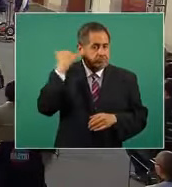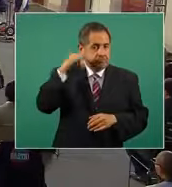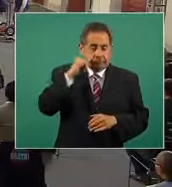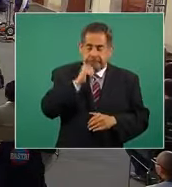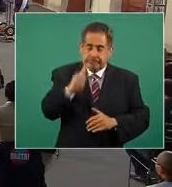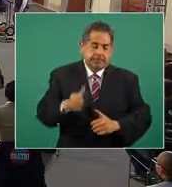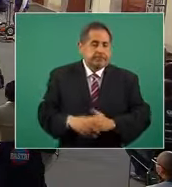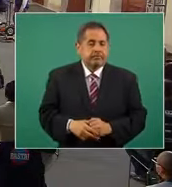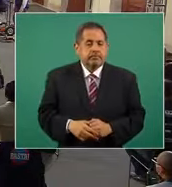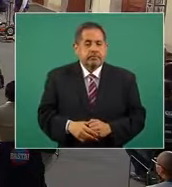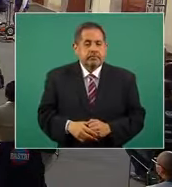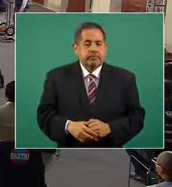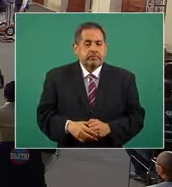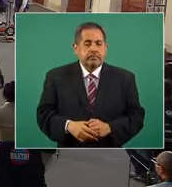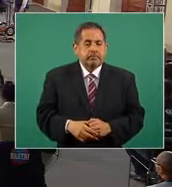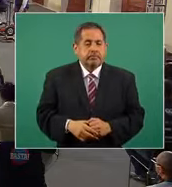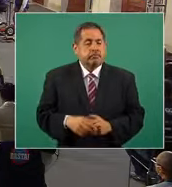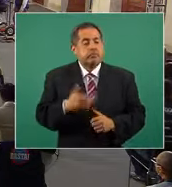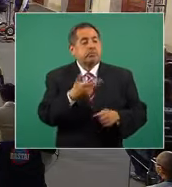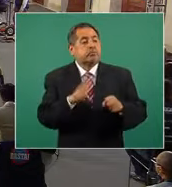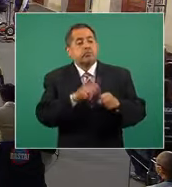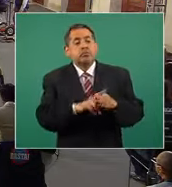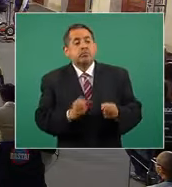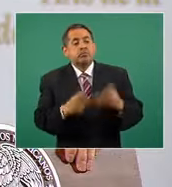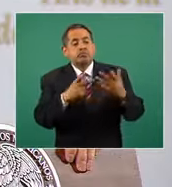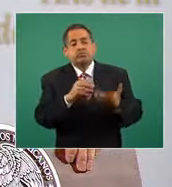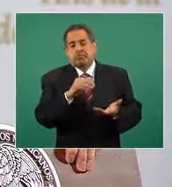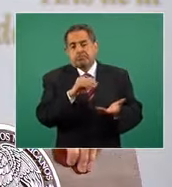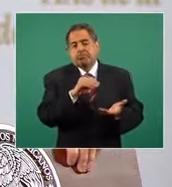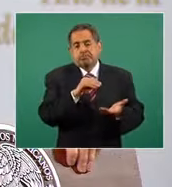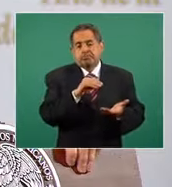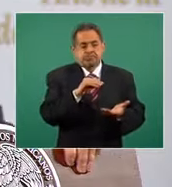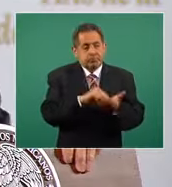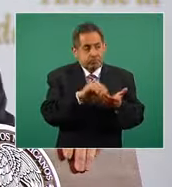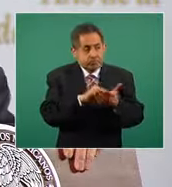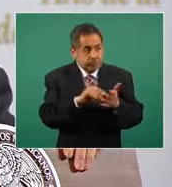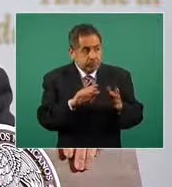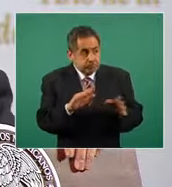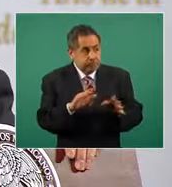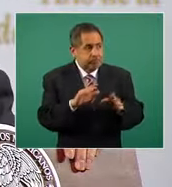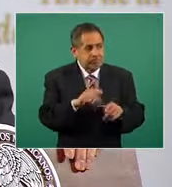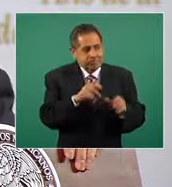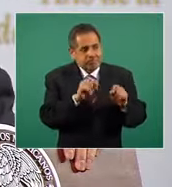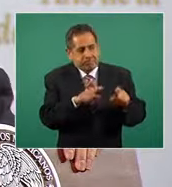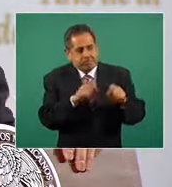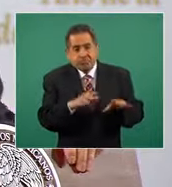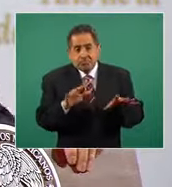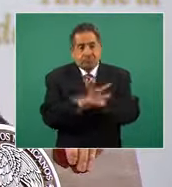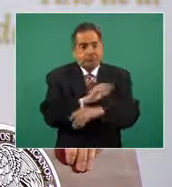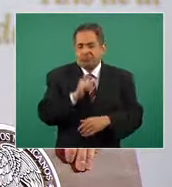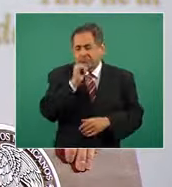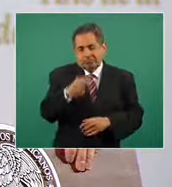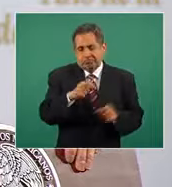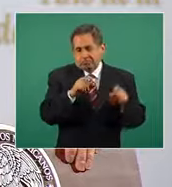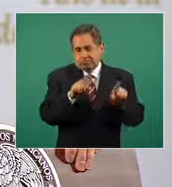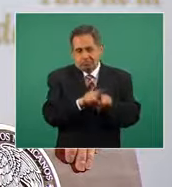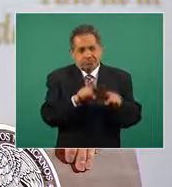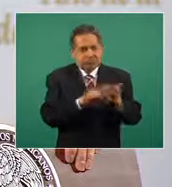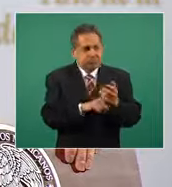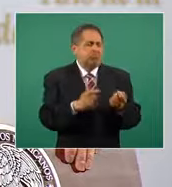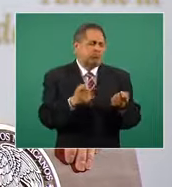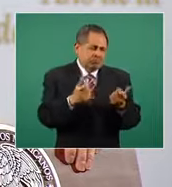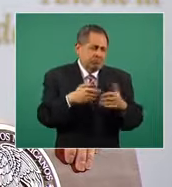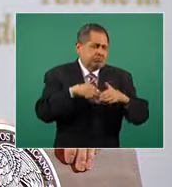La siguiente, y su hospitalización, lo mismo, todavía no se define un cambio a la baja, aunque su ocupación es relativamente